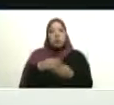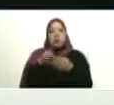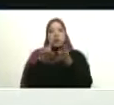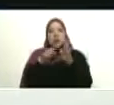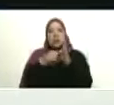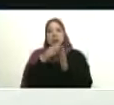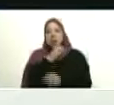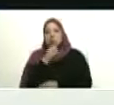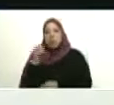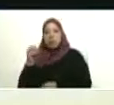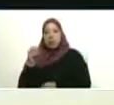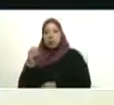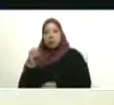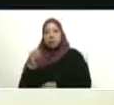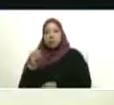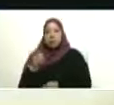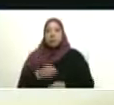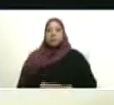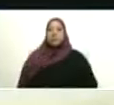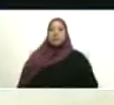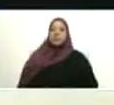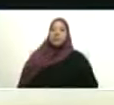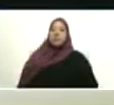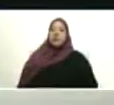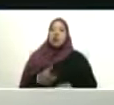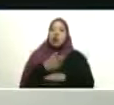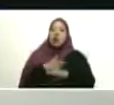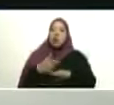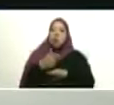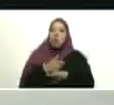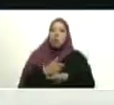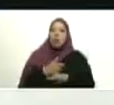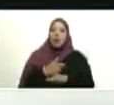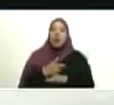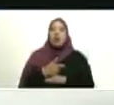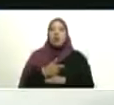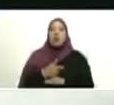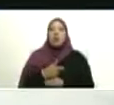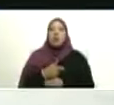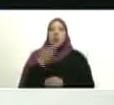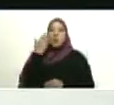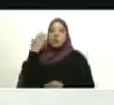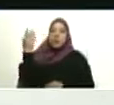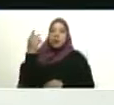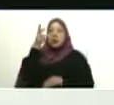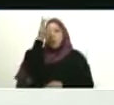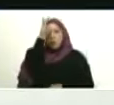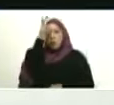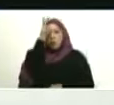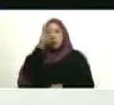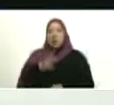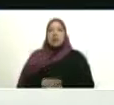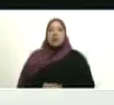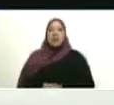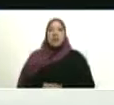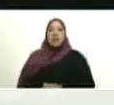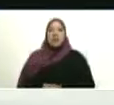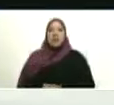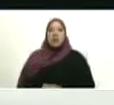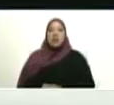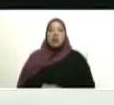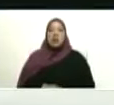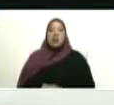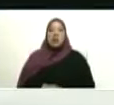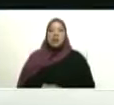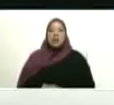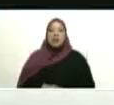4.600.000. Allá está el gobernador Víctor Clark, siempre al frente de las batallas, Víctor Clark,